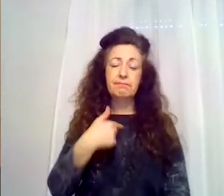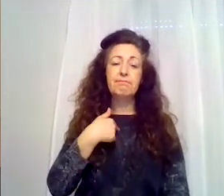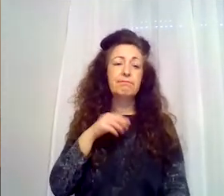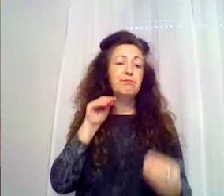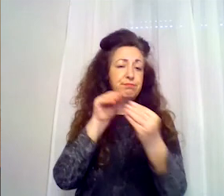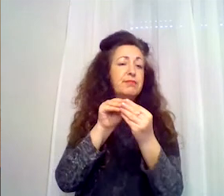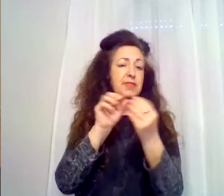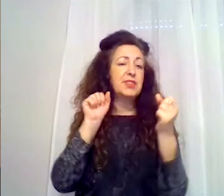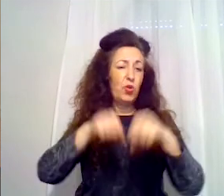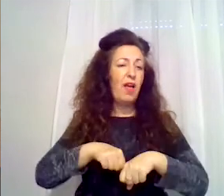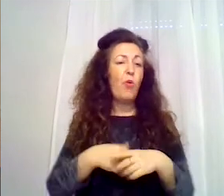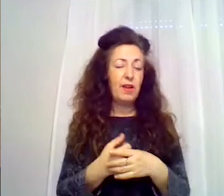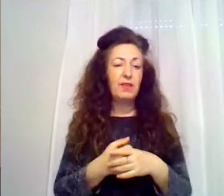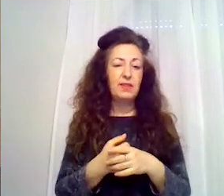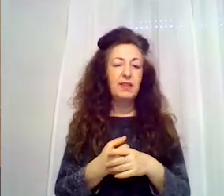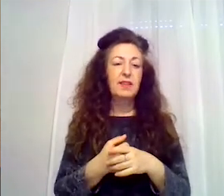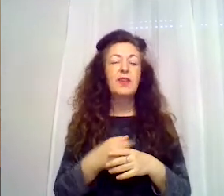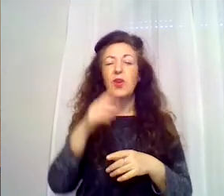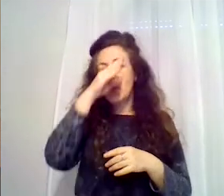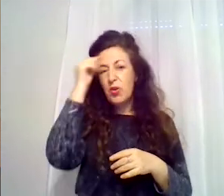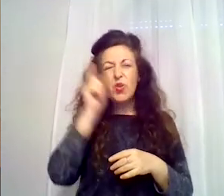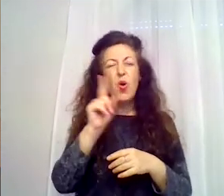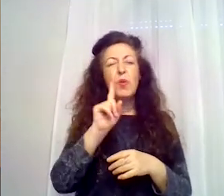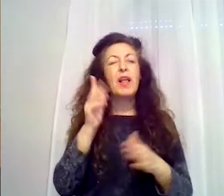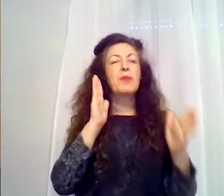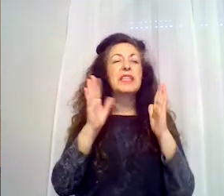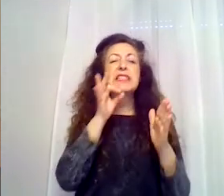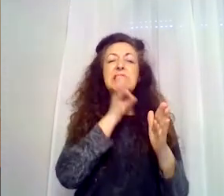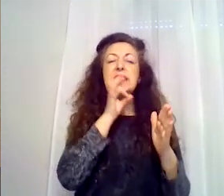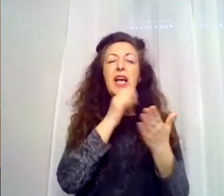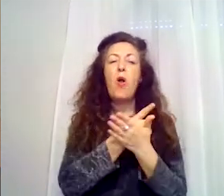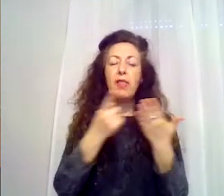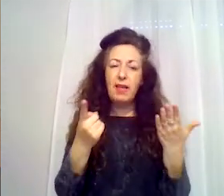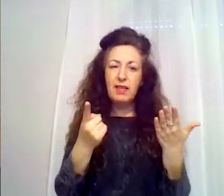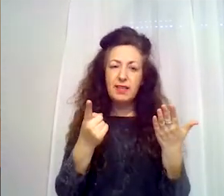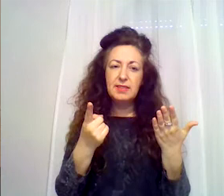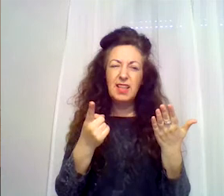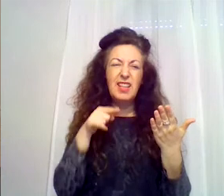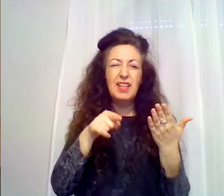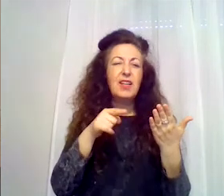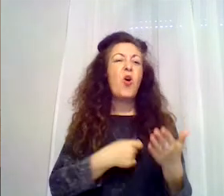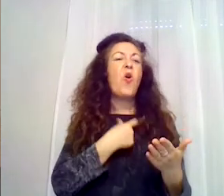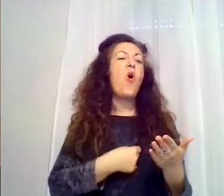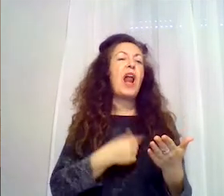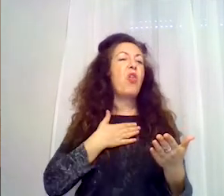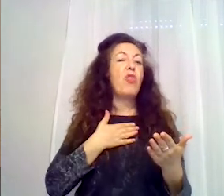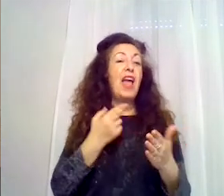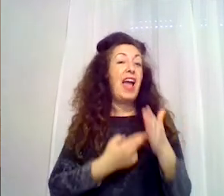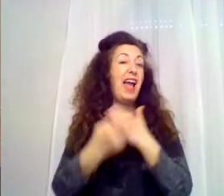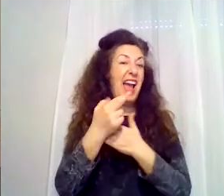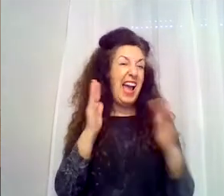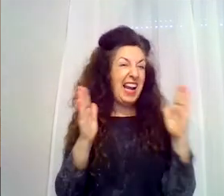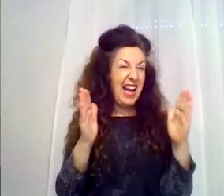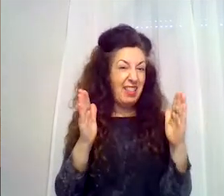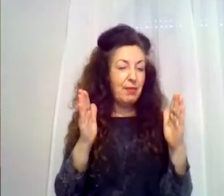a De Villena y a Ares, me va quedando una sensación intelectual